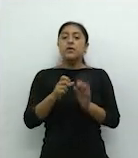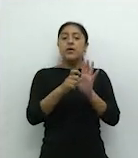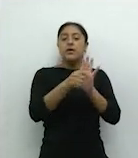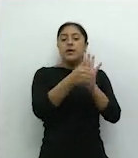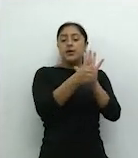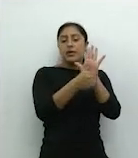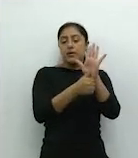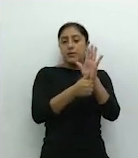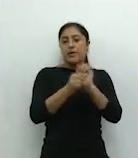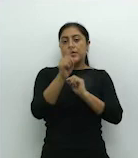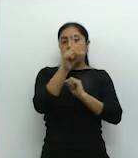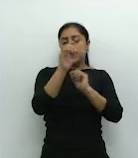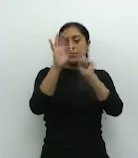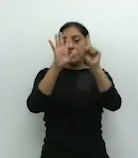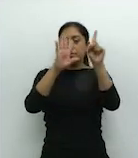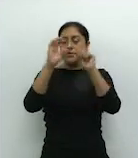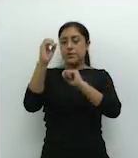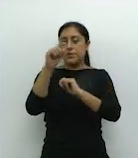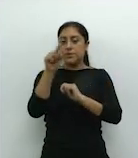las Personas